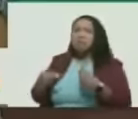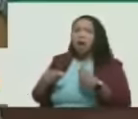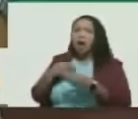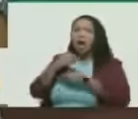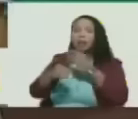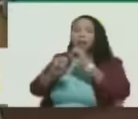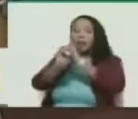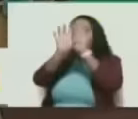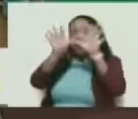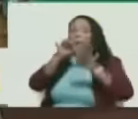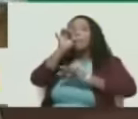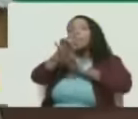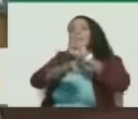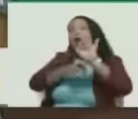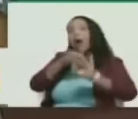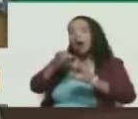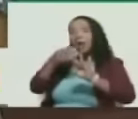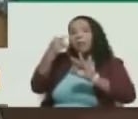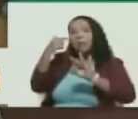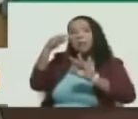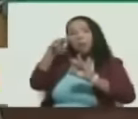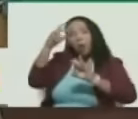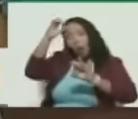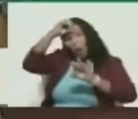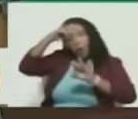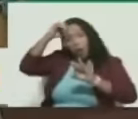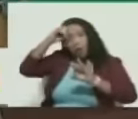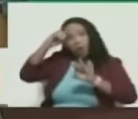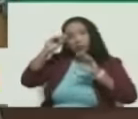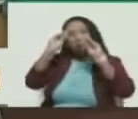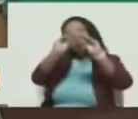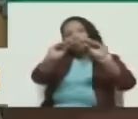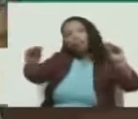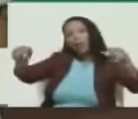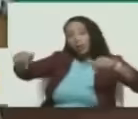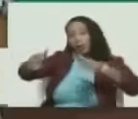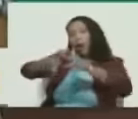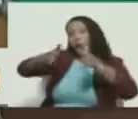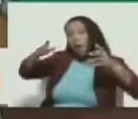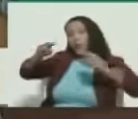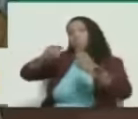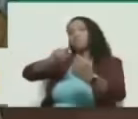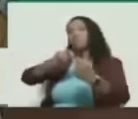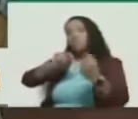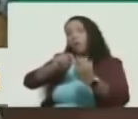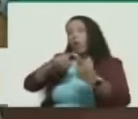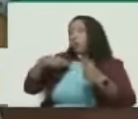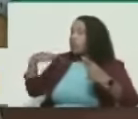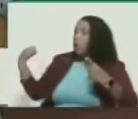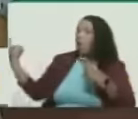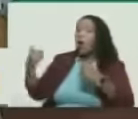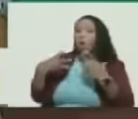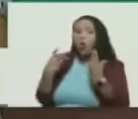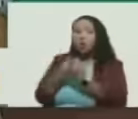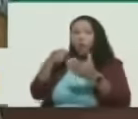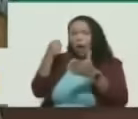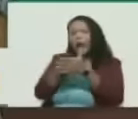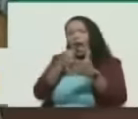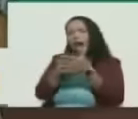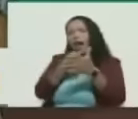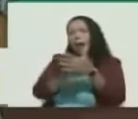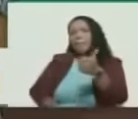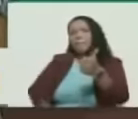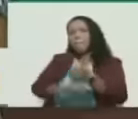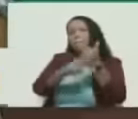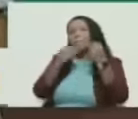aclarar, escuchar sus opiniones y convocarlos a que este sea una gran batalla colectiva de todas y de todos los que amamos el